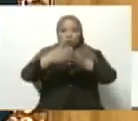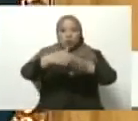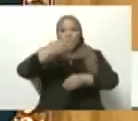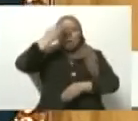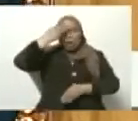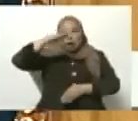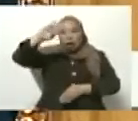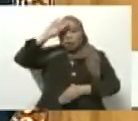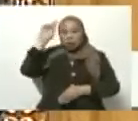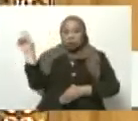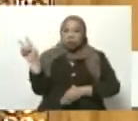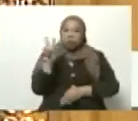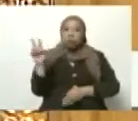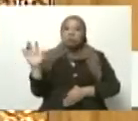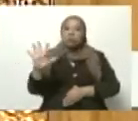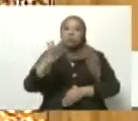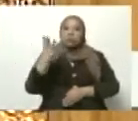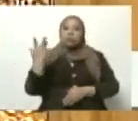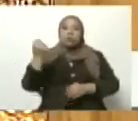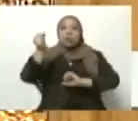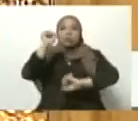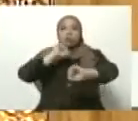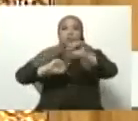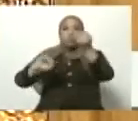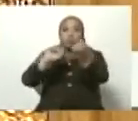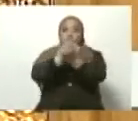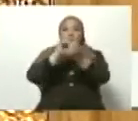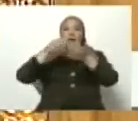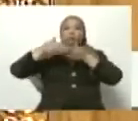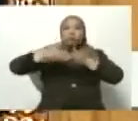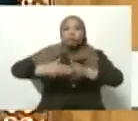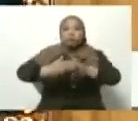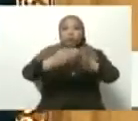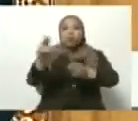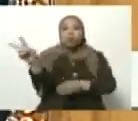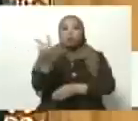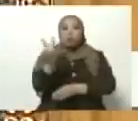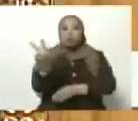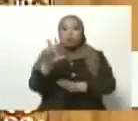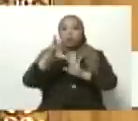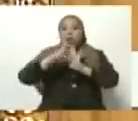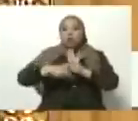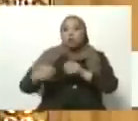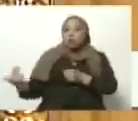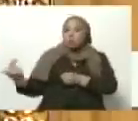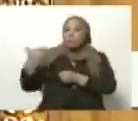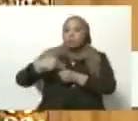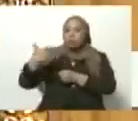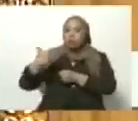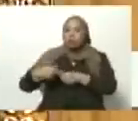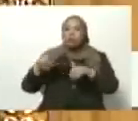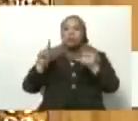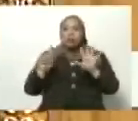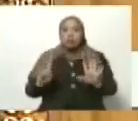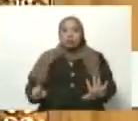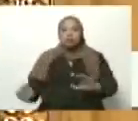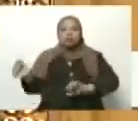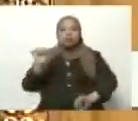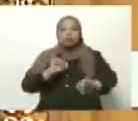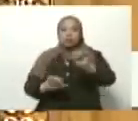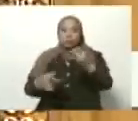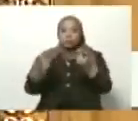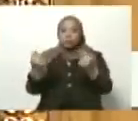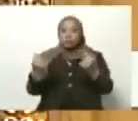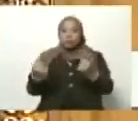y Venezuela. Cinco, la detención de barcos petroleros venezolanos y el robo de su petróleo. Seis, ataque con